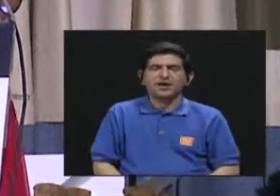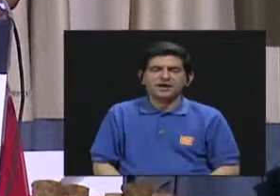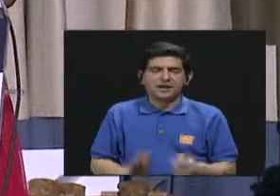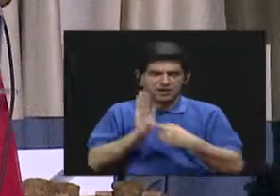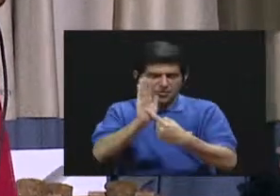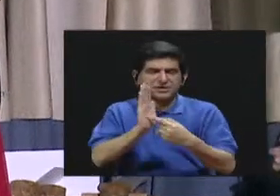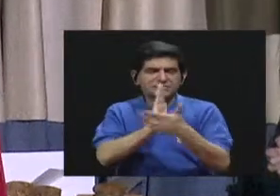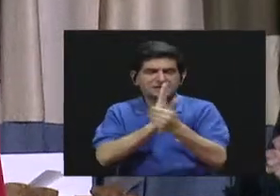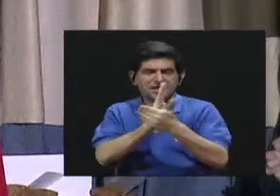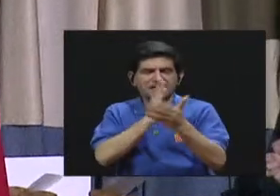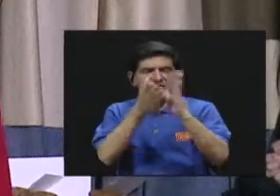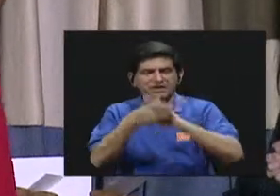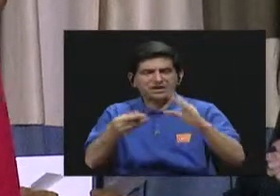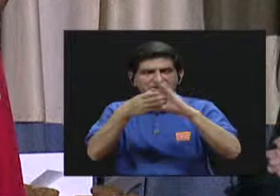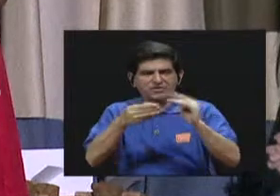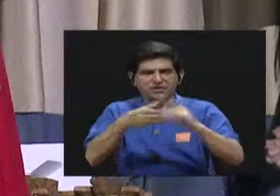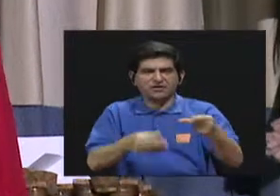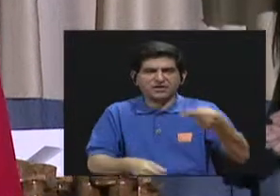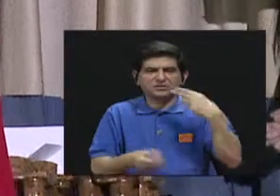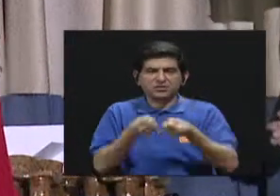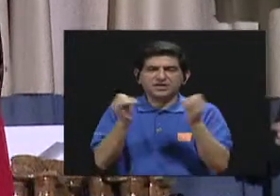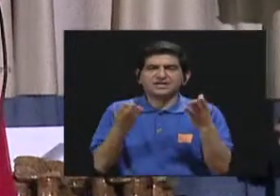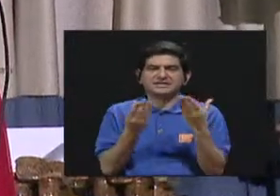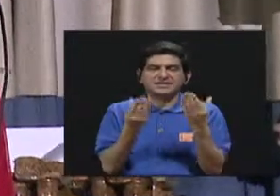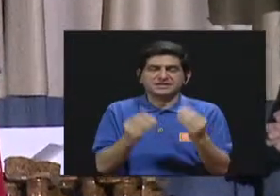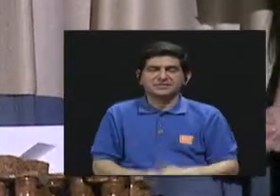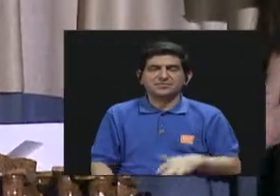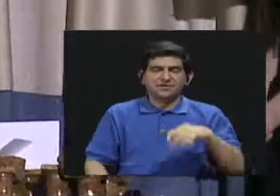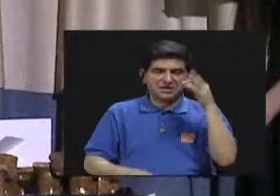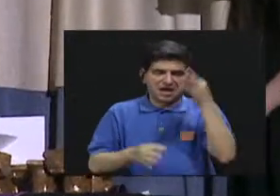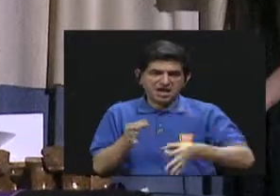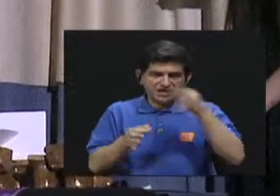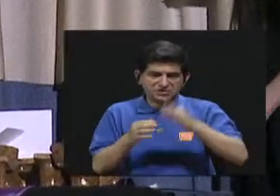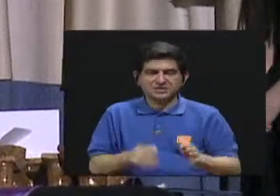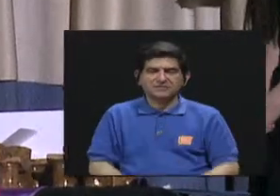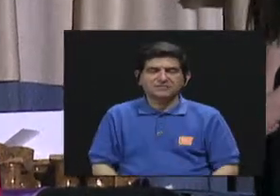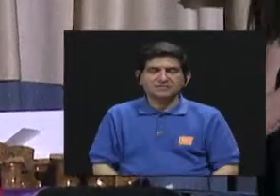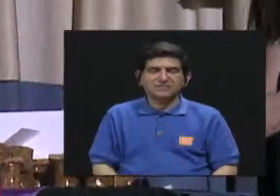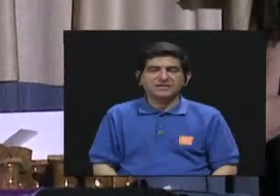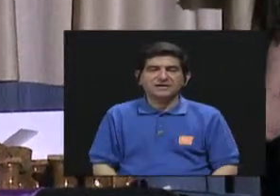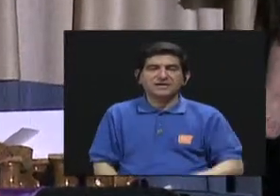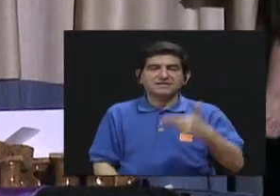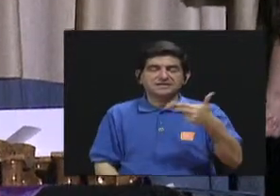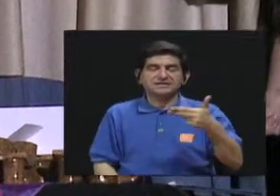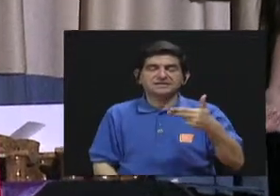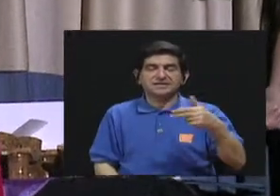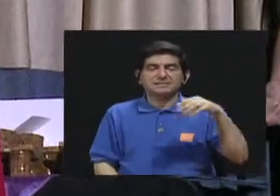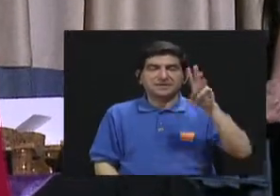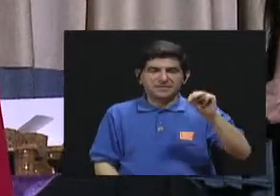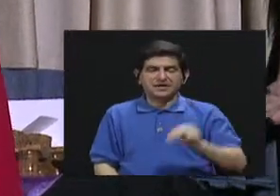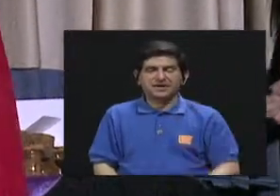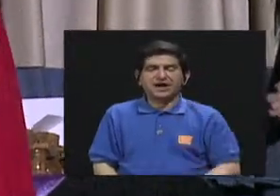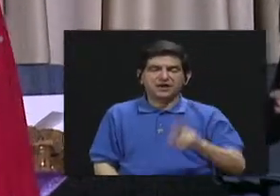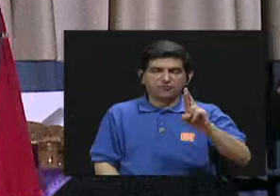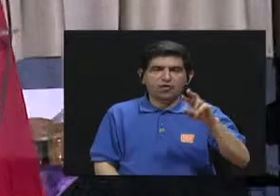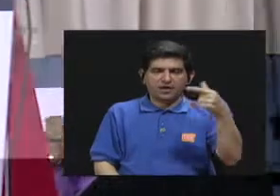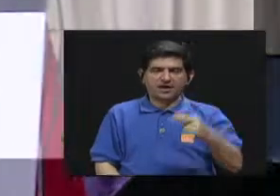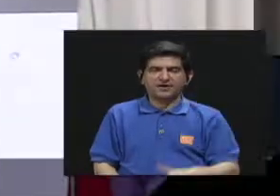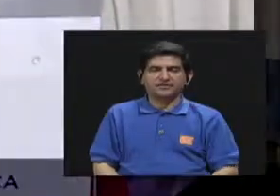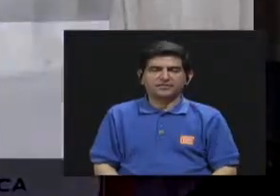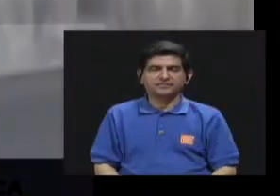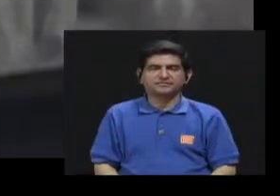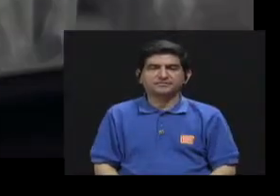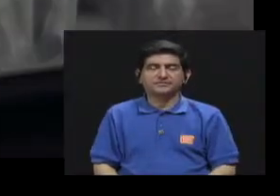y su habilidad de narrar una historia sin miedo a su sencillez. Jime Madrigal, dirigido por Ronnie Garro.